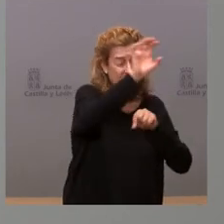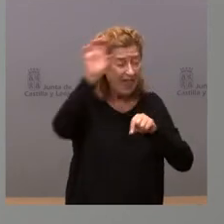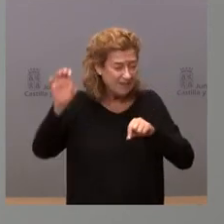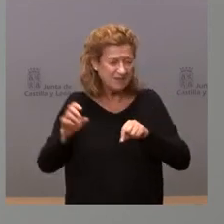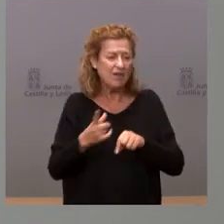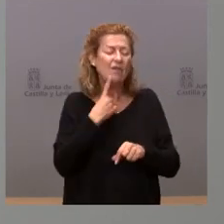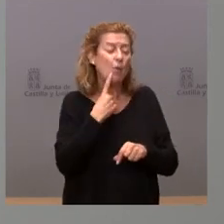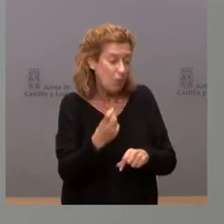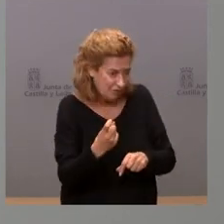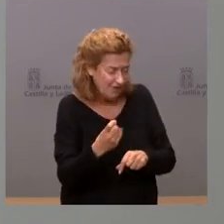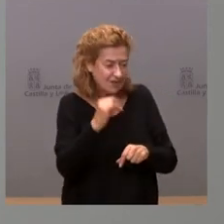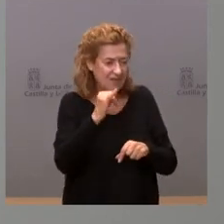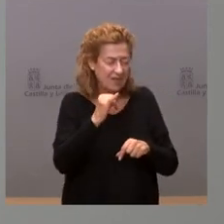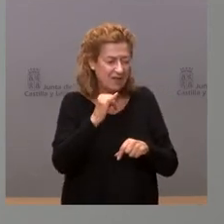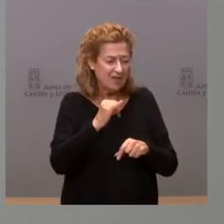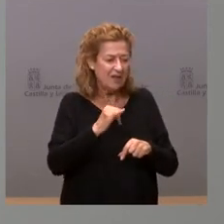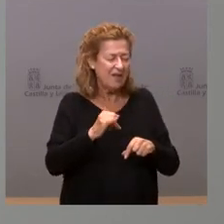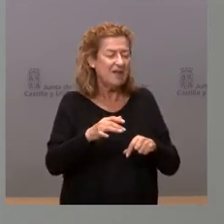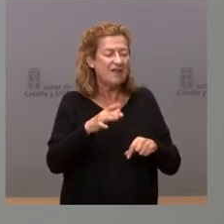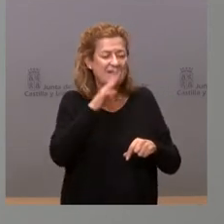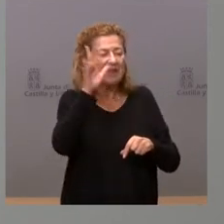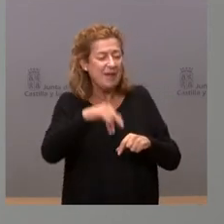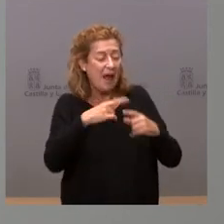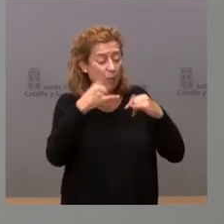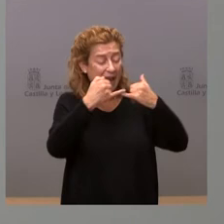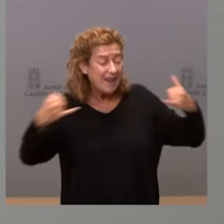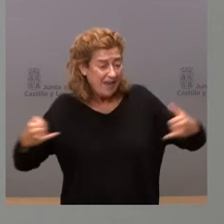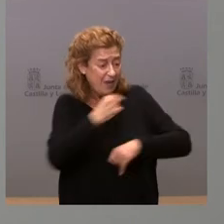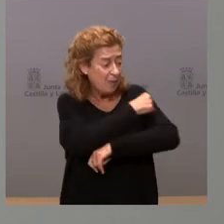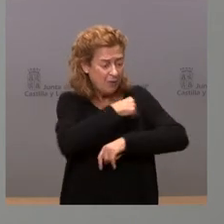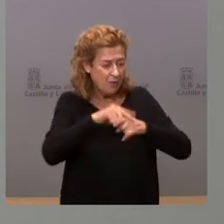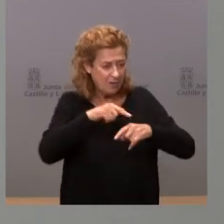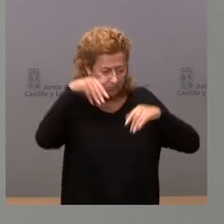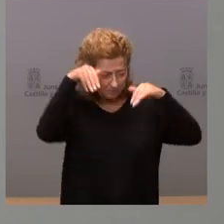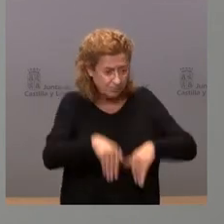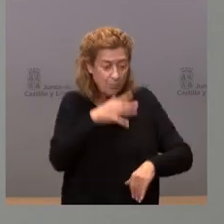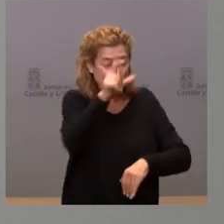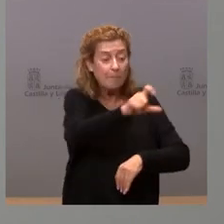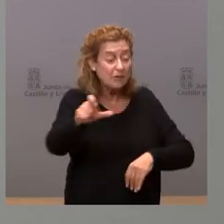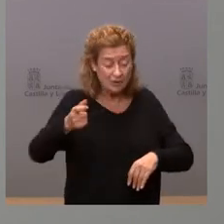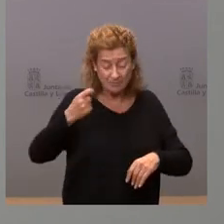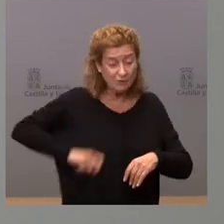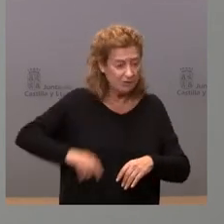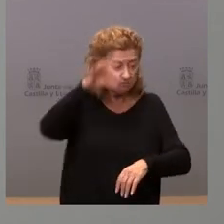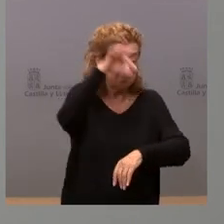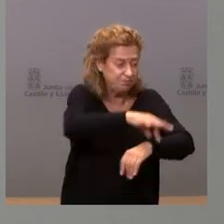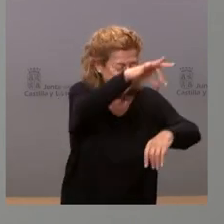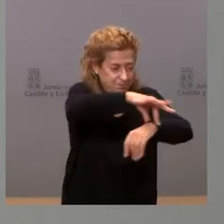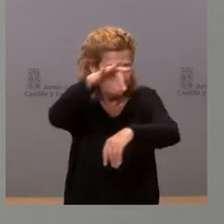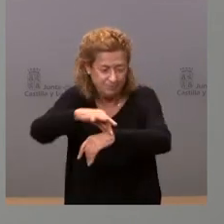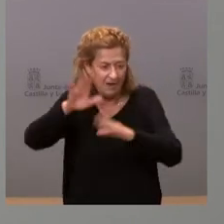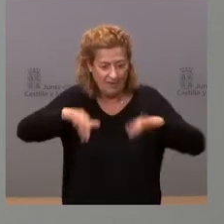se nos han caído en permitan así líneas de vacunación pues porque el personal se ha puesto su puesto en forma y entonces